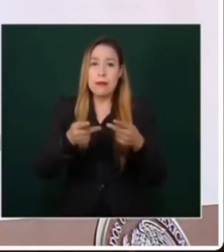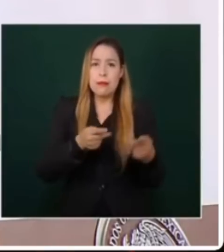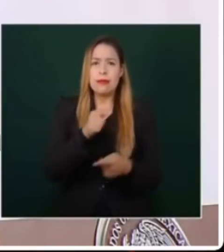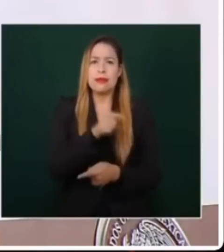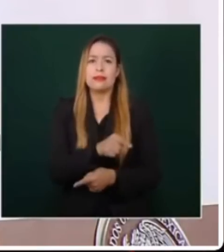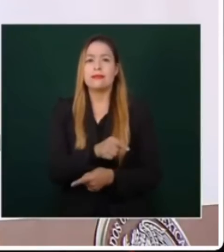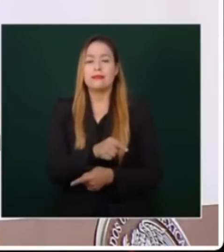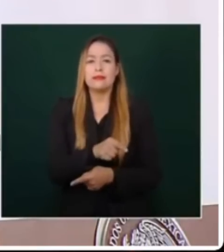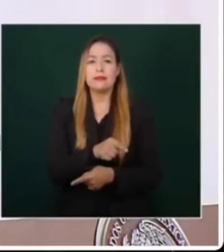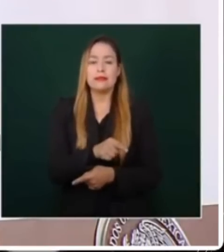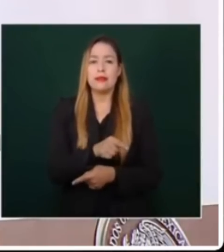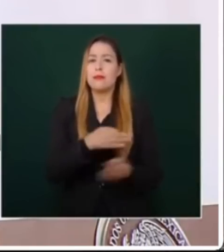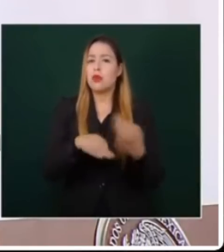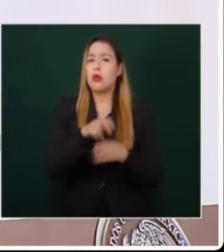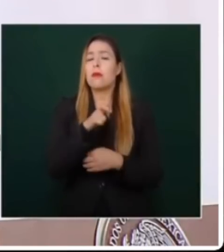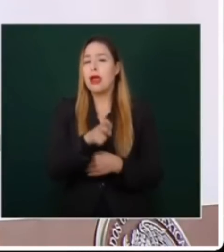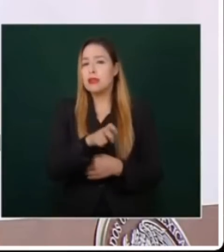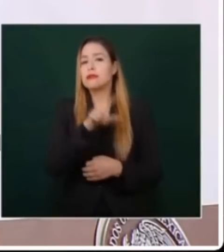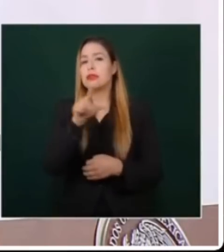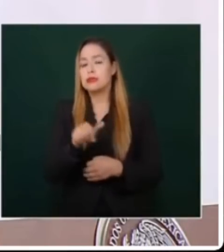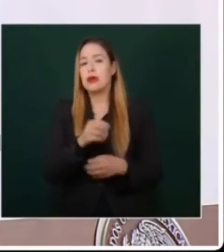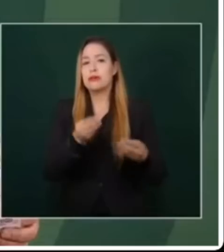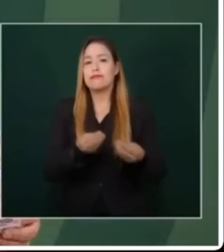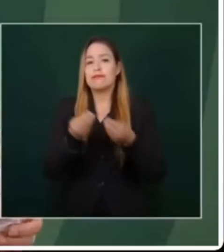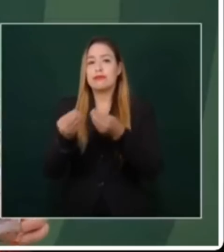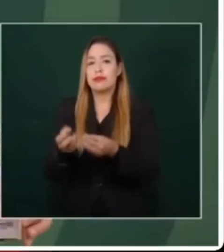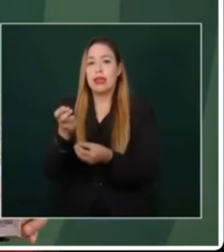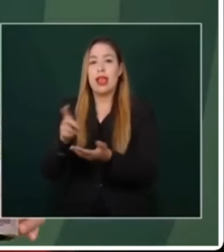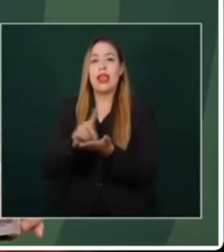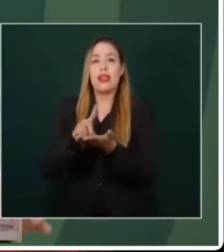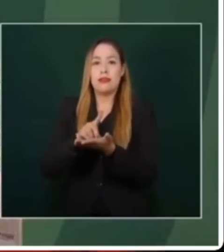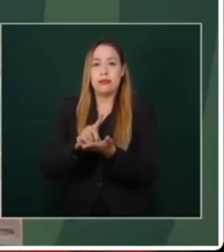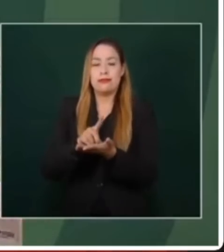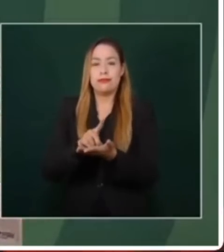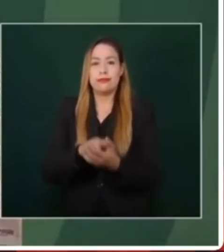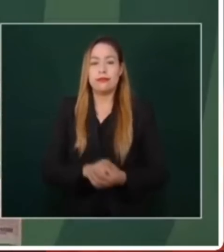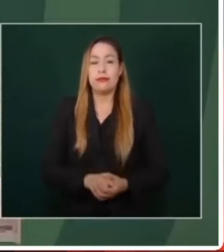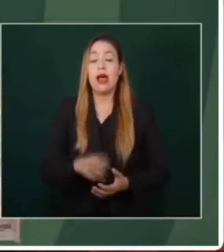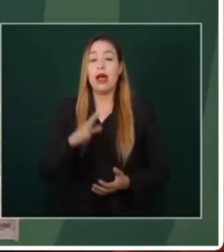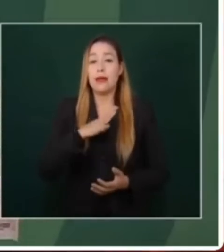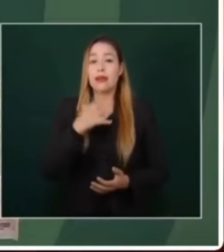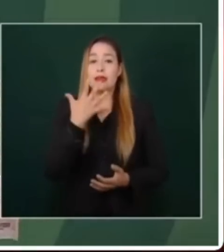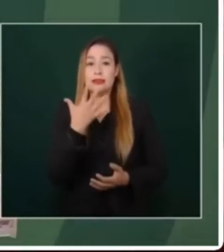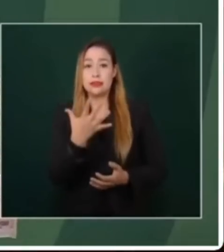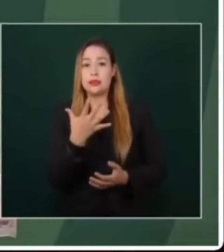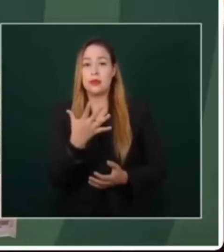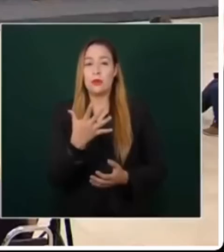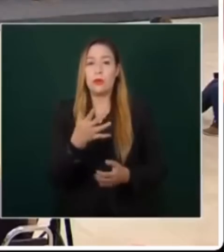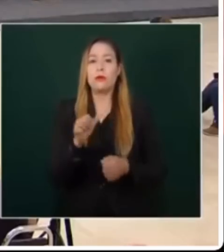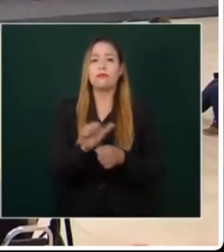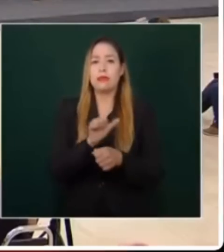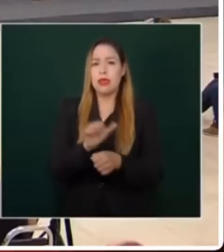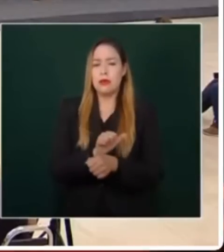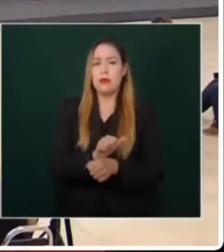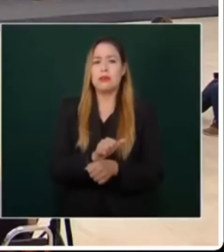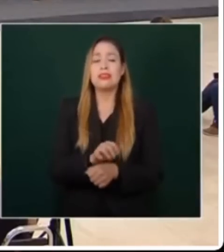sustancias químicas para poder producir estas metanfetaminas. 5 vehículos y 19